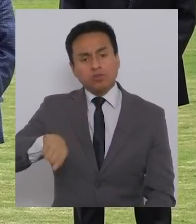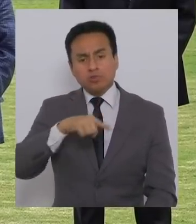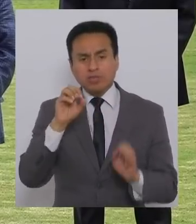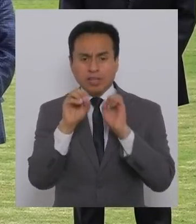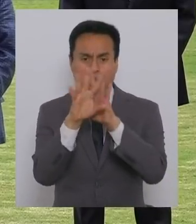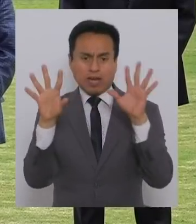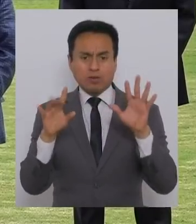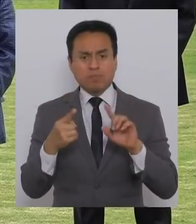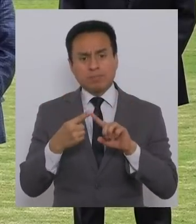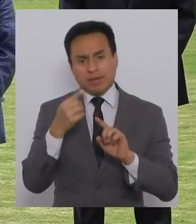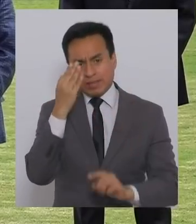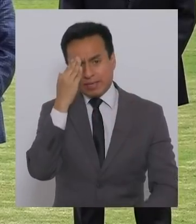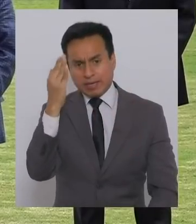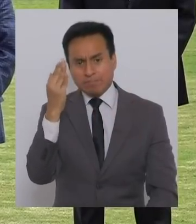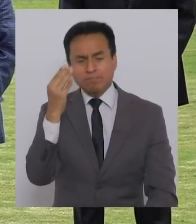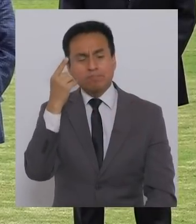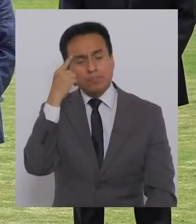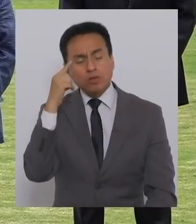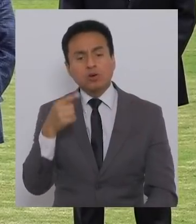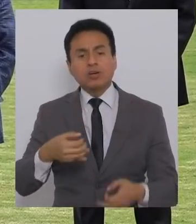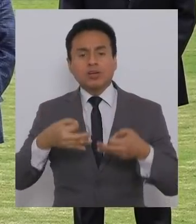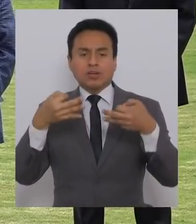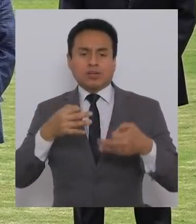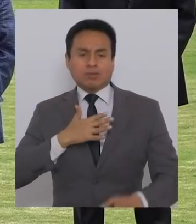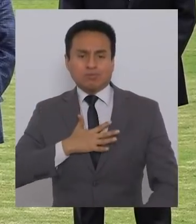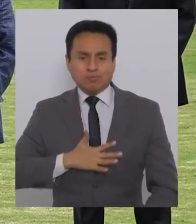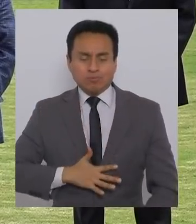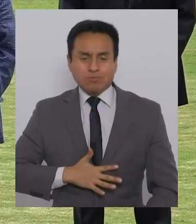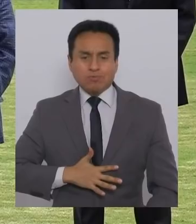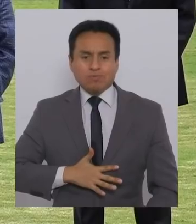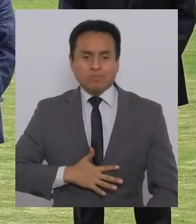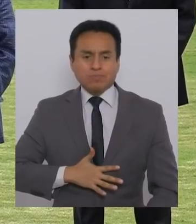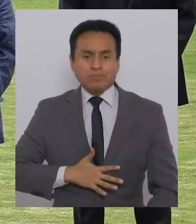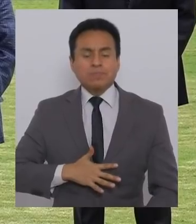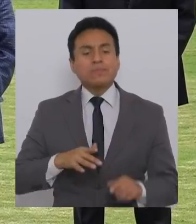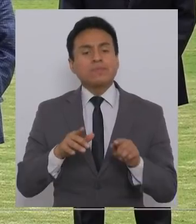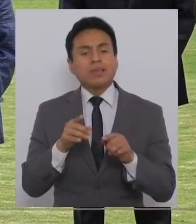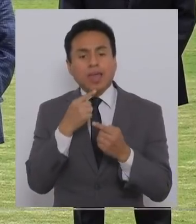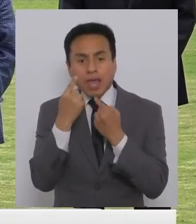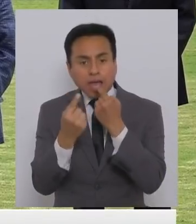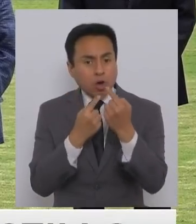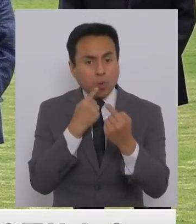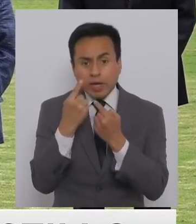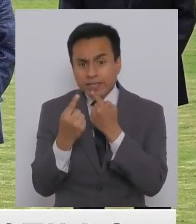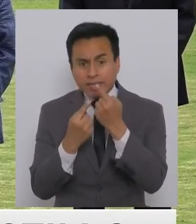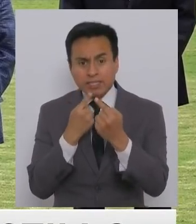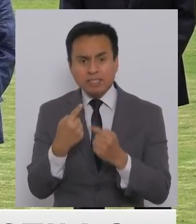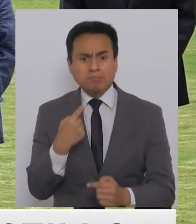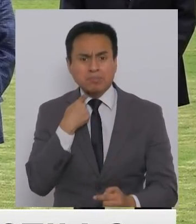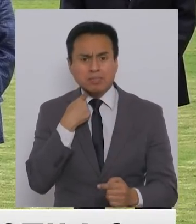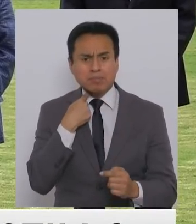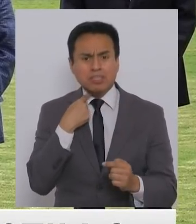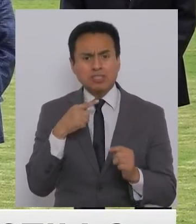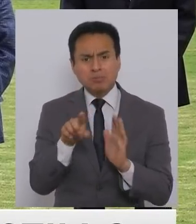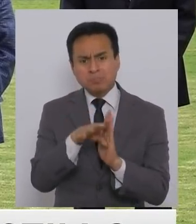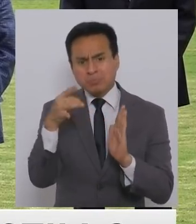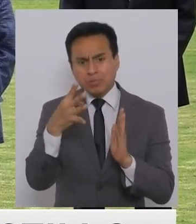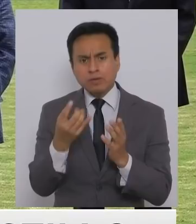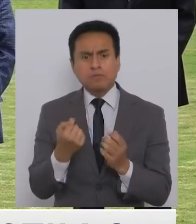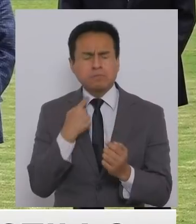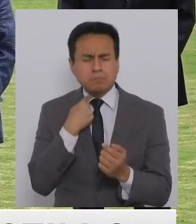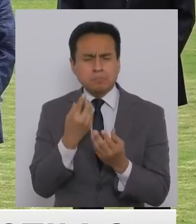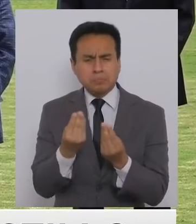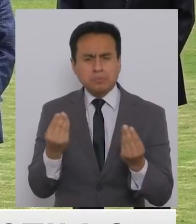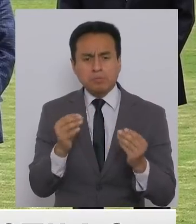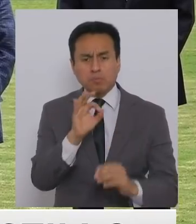día. Afortunadamente, las encuestas de victimización que miden el porcentaje